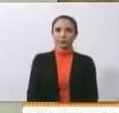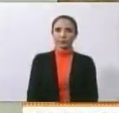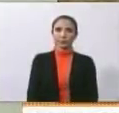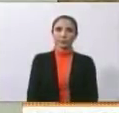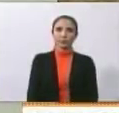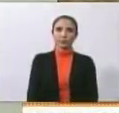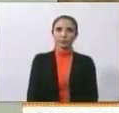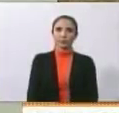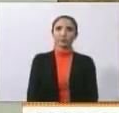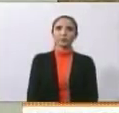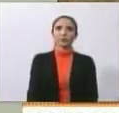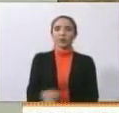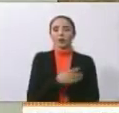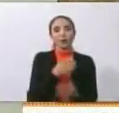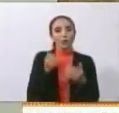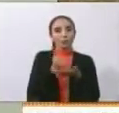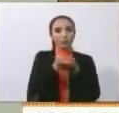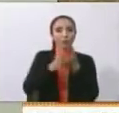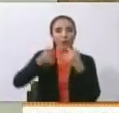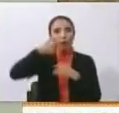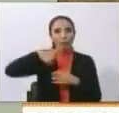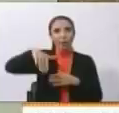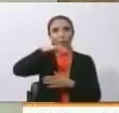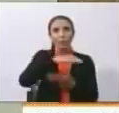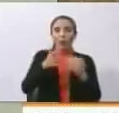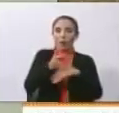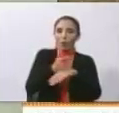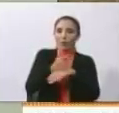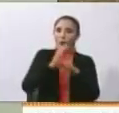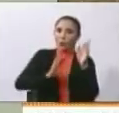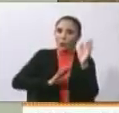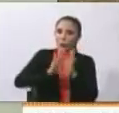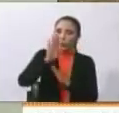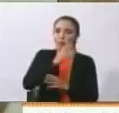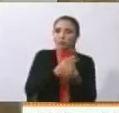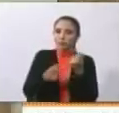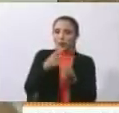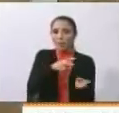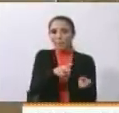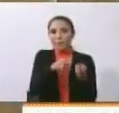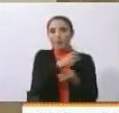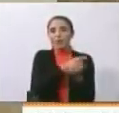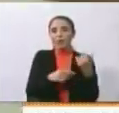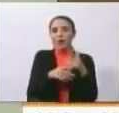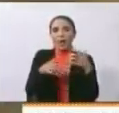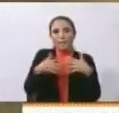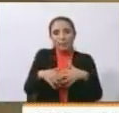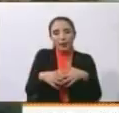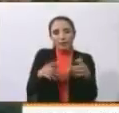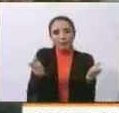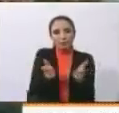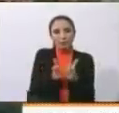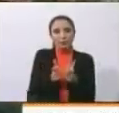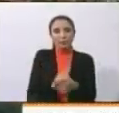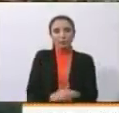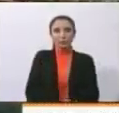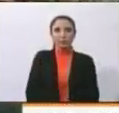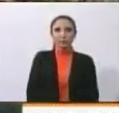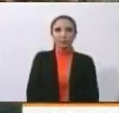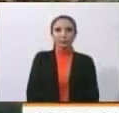Reporte 1 dice, protegiendo al pueblo, gobierno cubrirá incremento salarial de la pequeña y mediana industria.